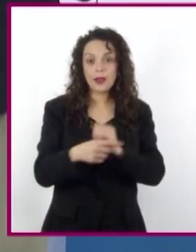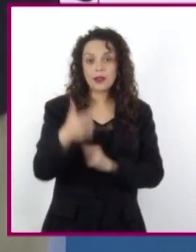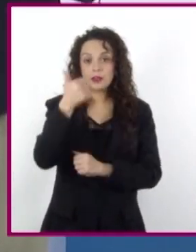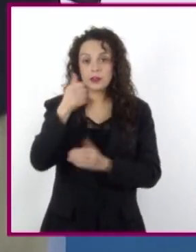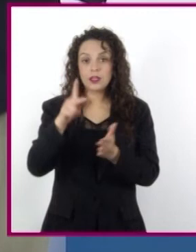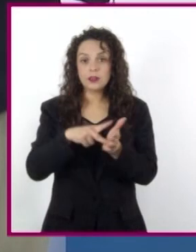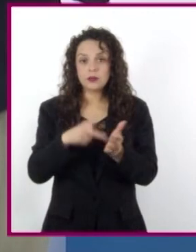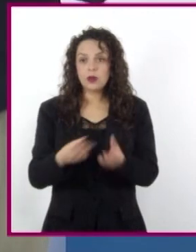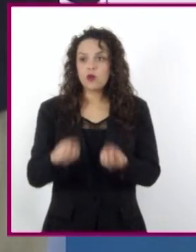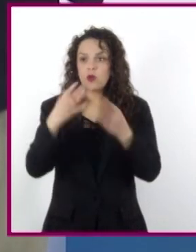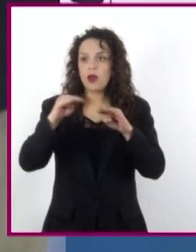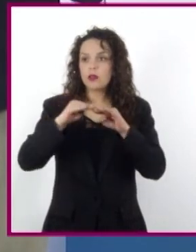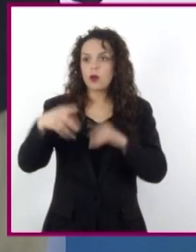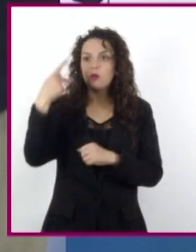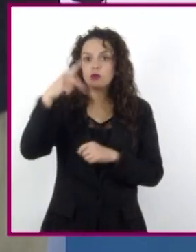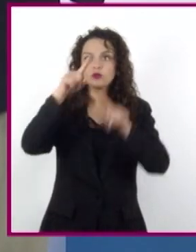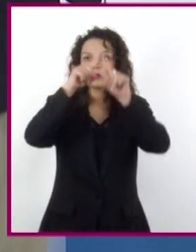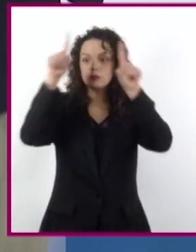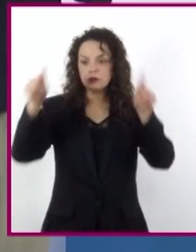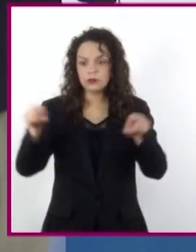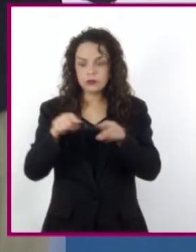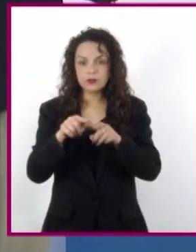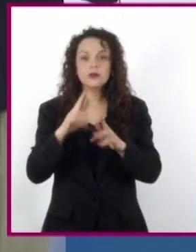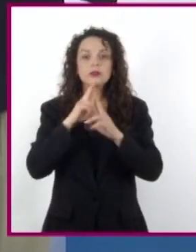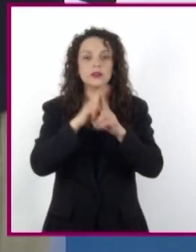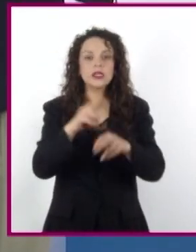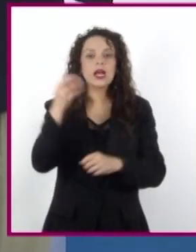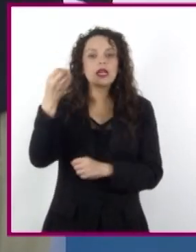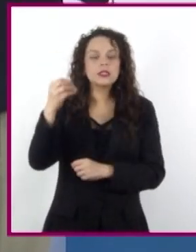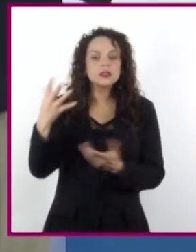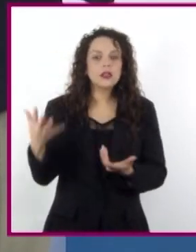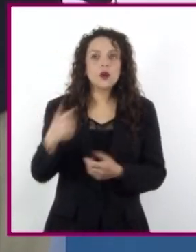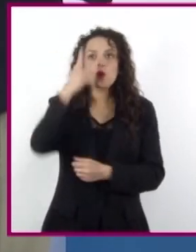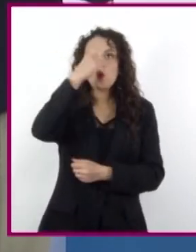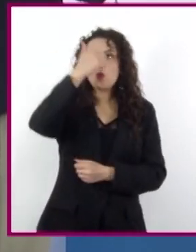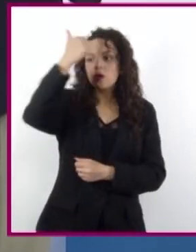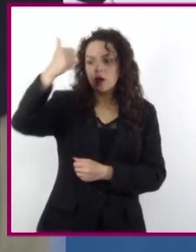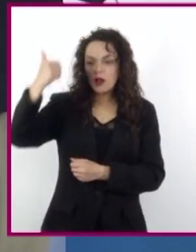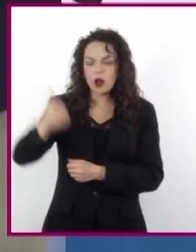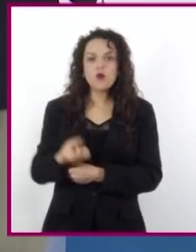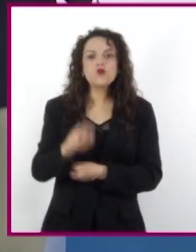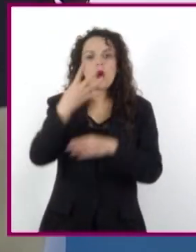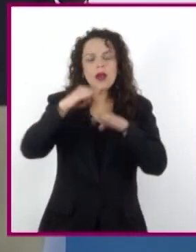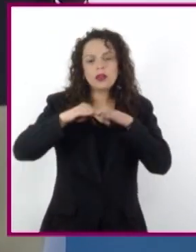su lado es igual a 0. ¿Cuánto mide por lado el cuadrado?